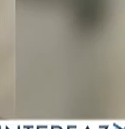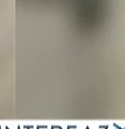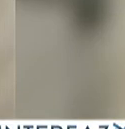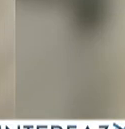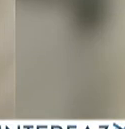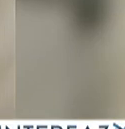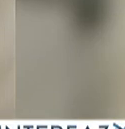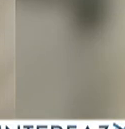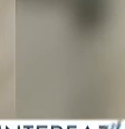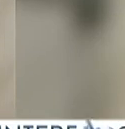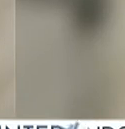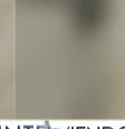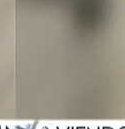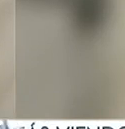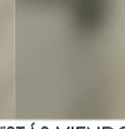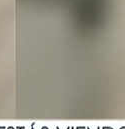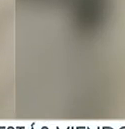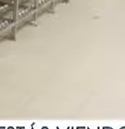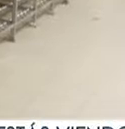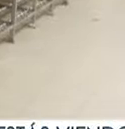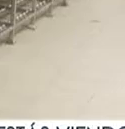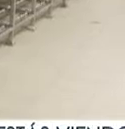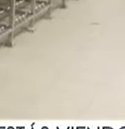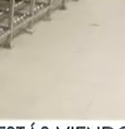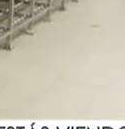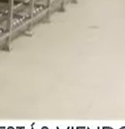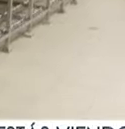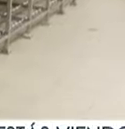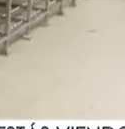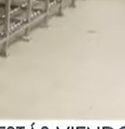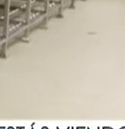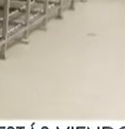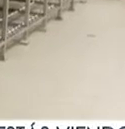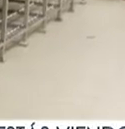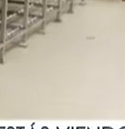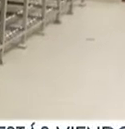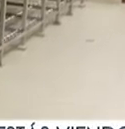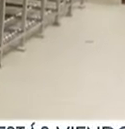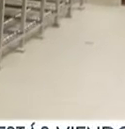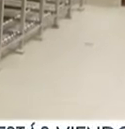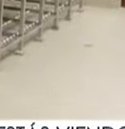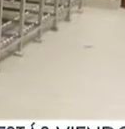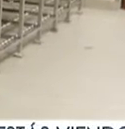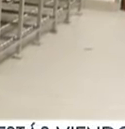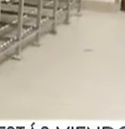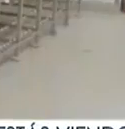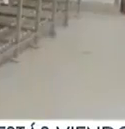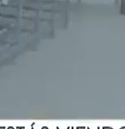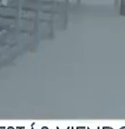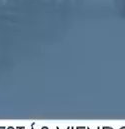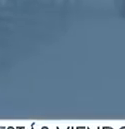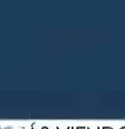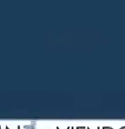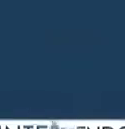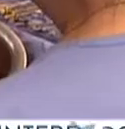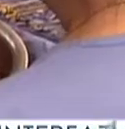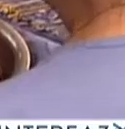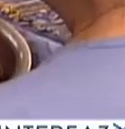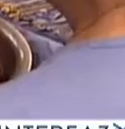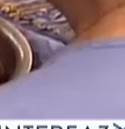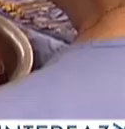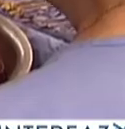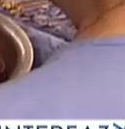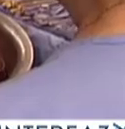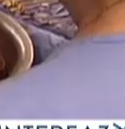Hoy, 19 de noviembre, en Interfaz, conoce el programa de donación de órganos con fines pedagógicos de la UNAM. Y